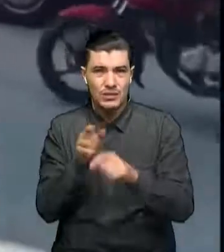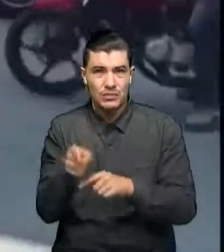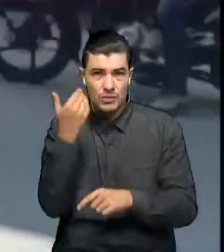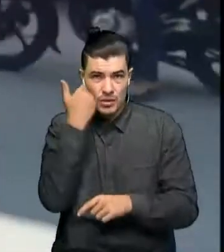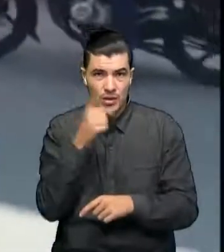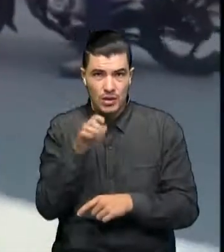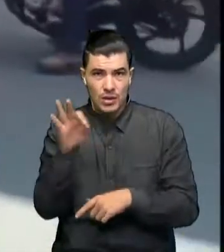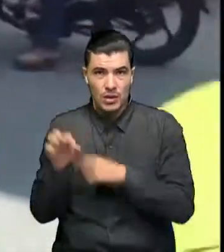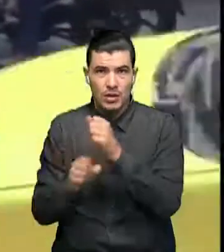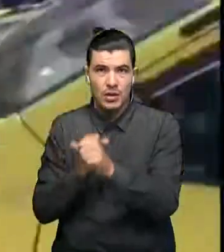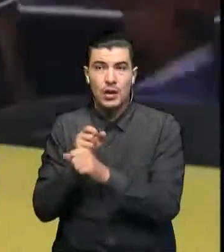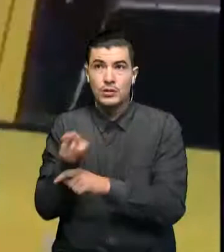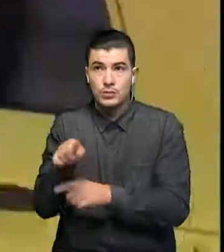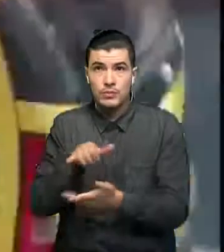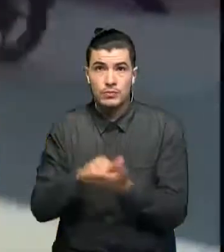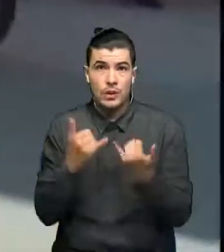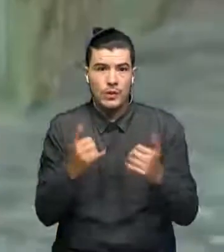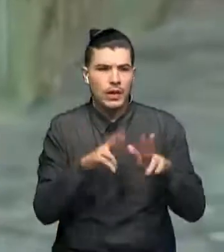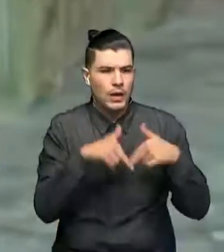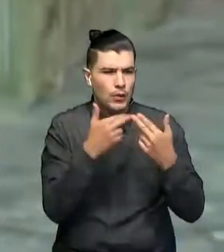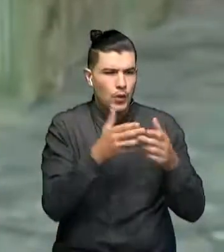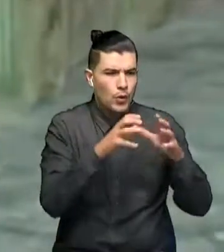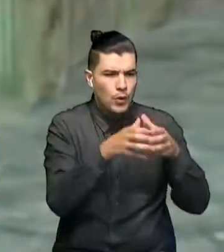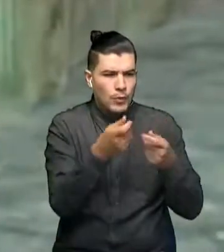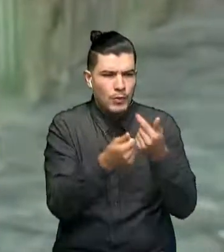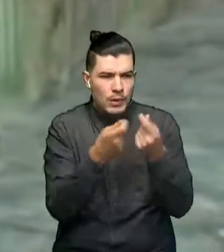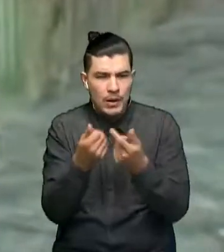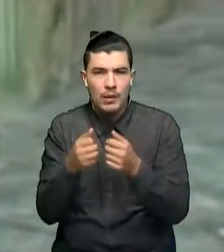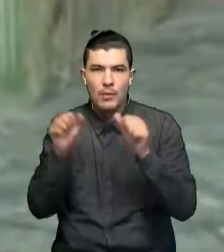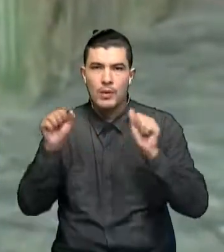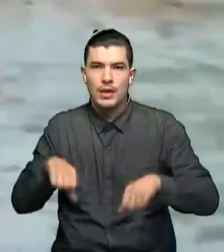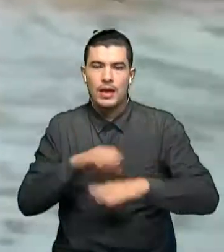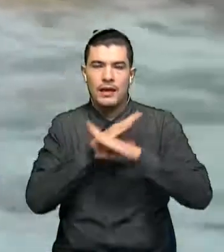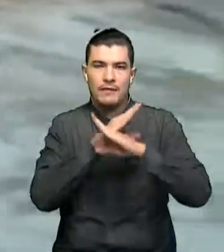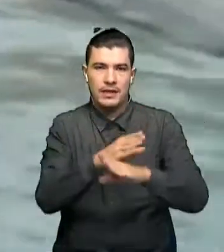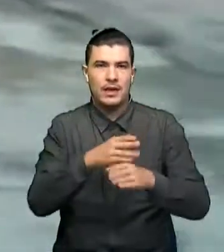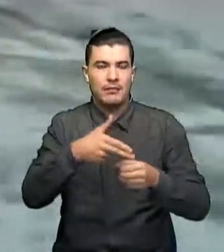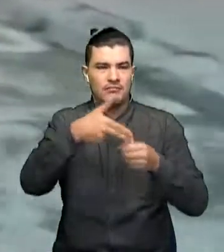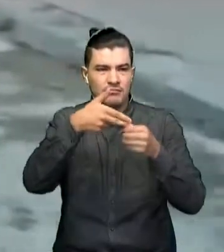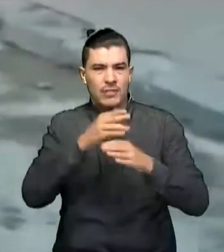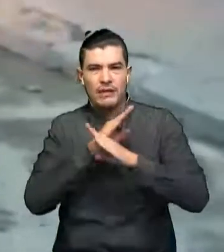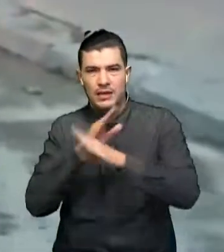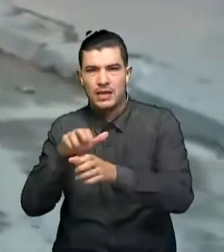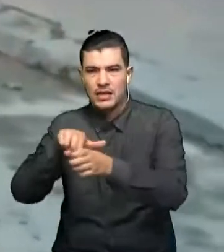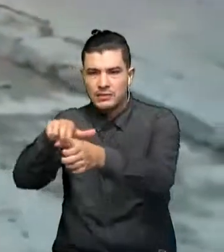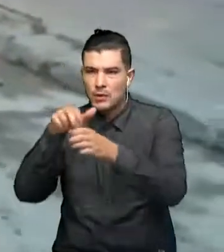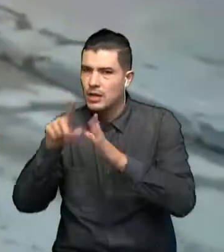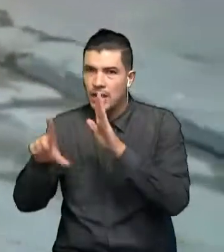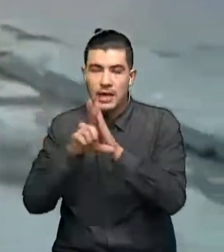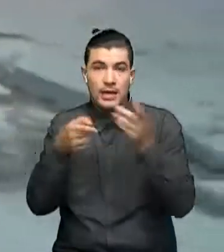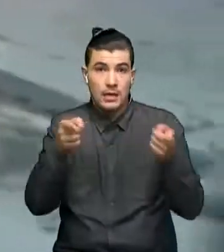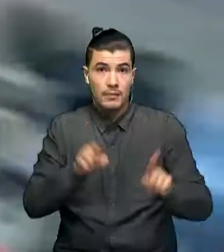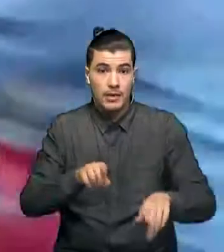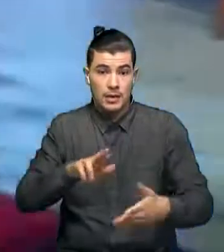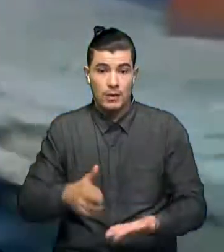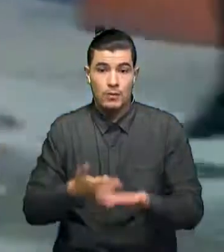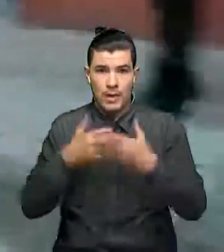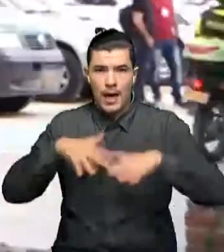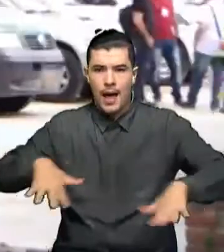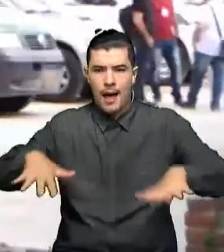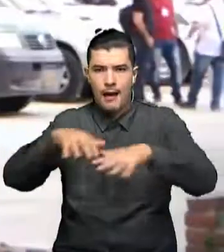reuniones con transportadores y comerciantes para hacer frente al transporte informal al contrabando y a la red operación del espacio público entre otros